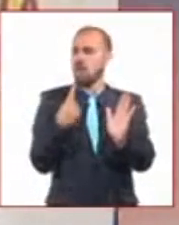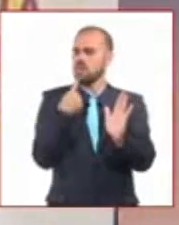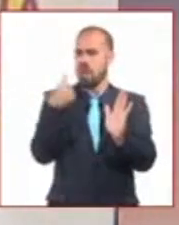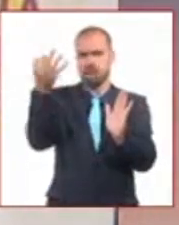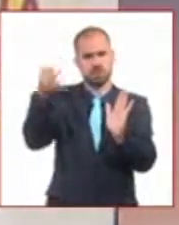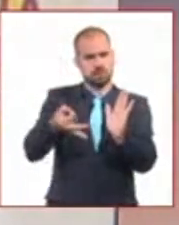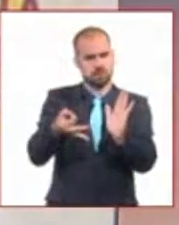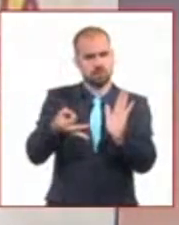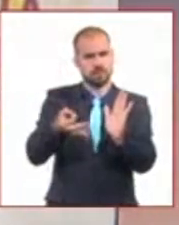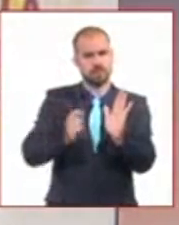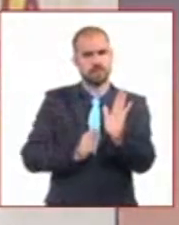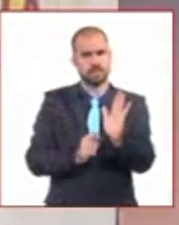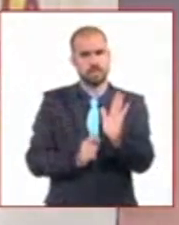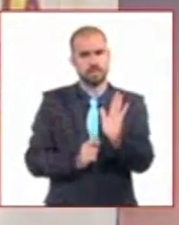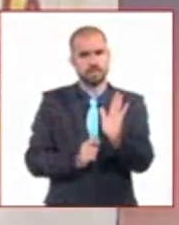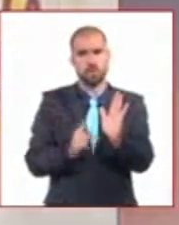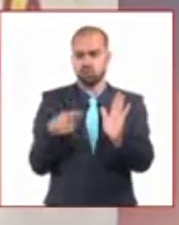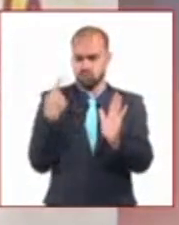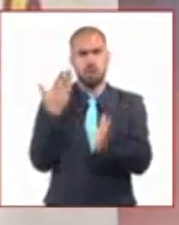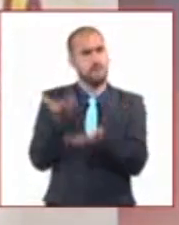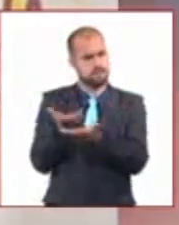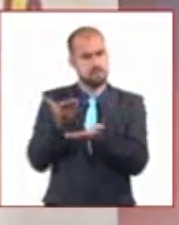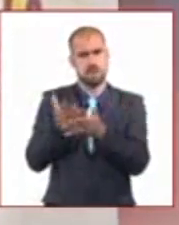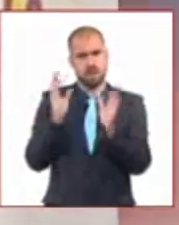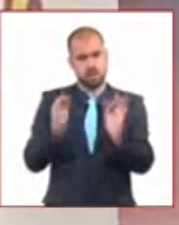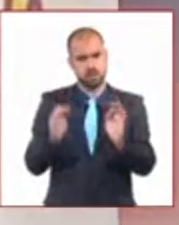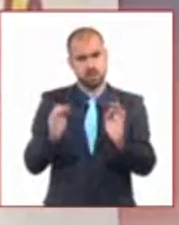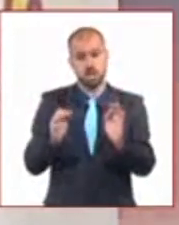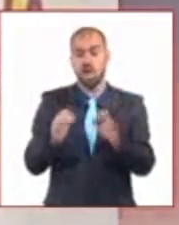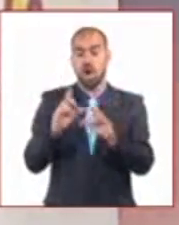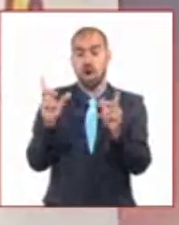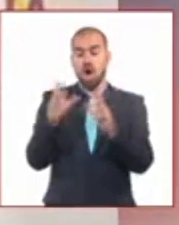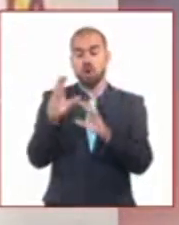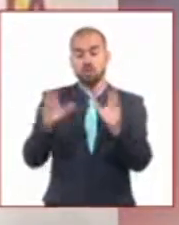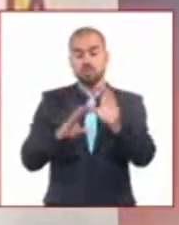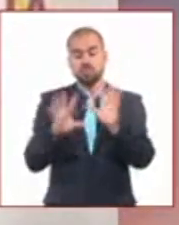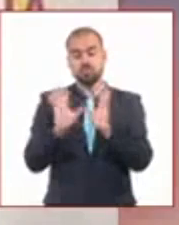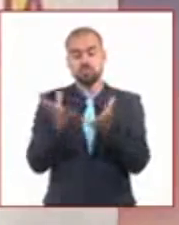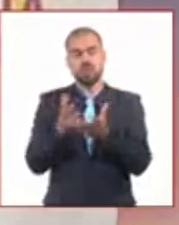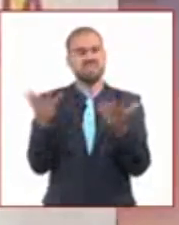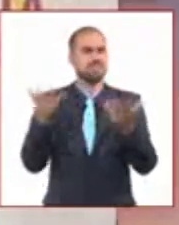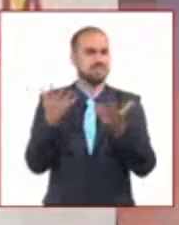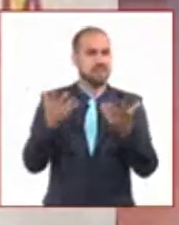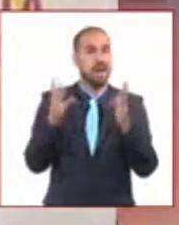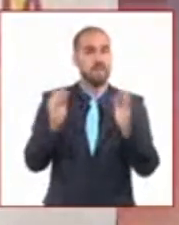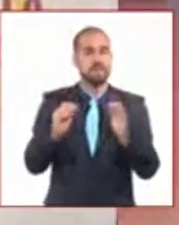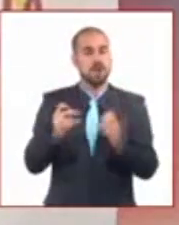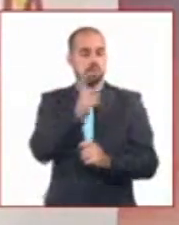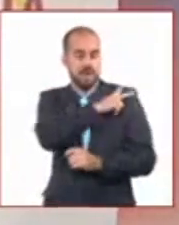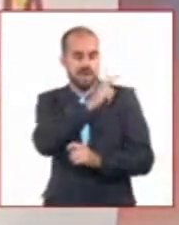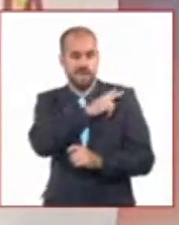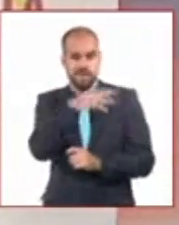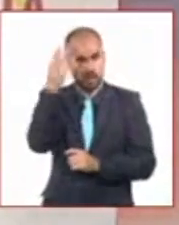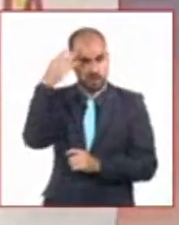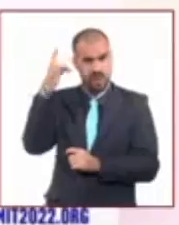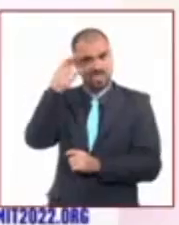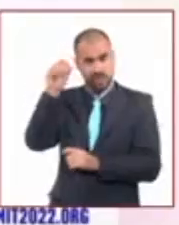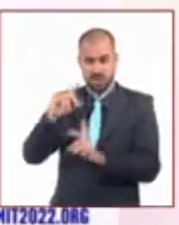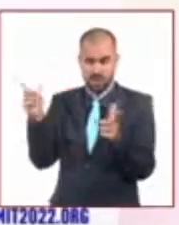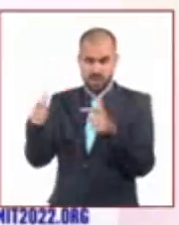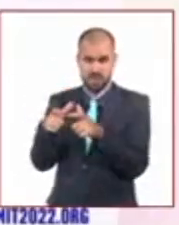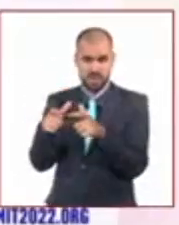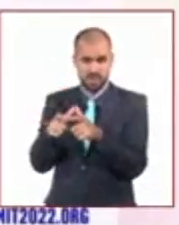todo lo que llegamos como conclusión de esta cumbre a los dirigentes de estado que estaban reunidos aquí en los ángeles en el centro de